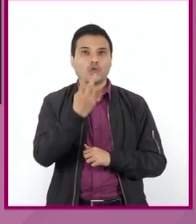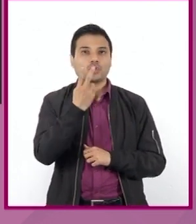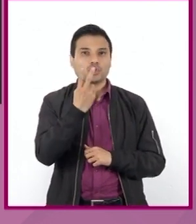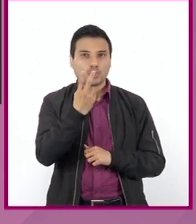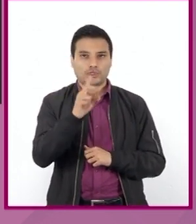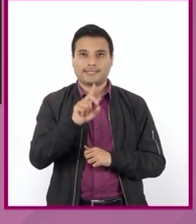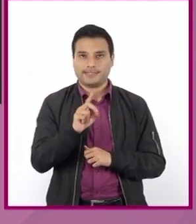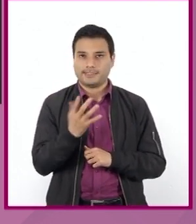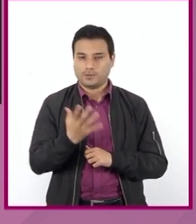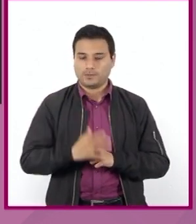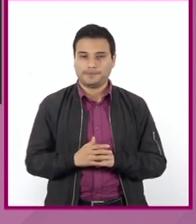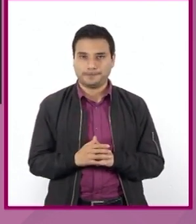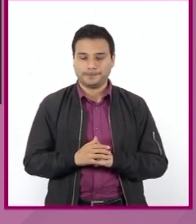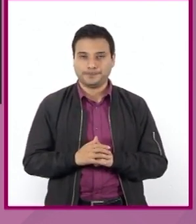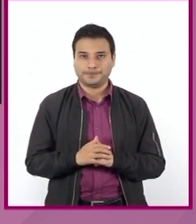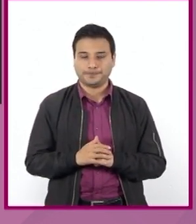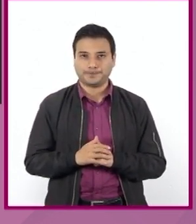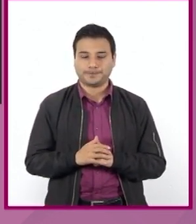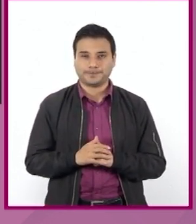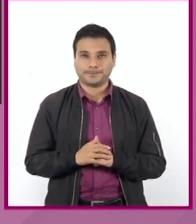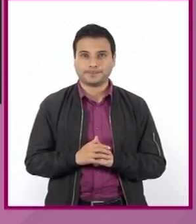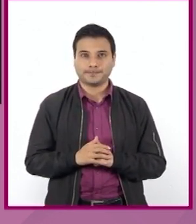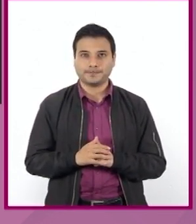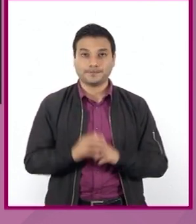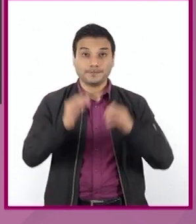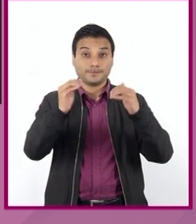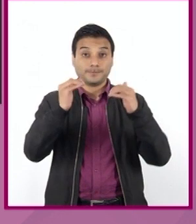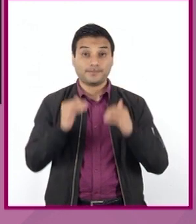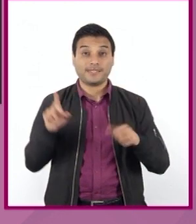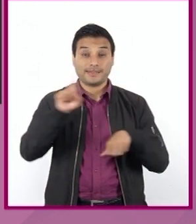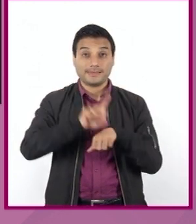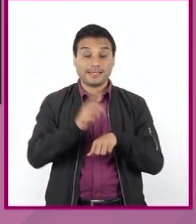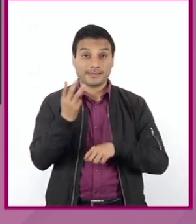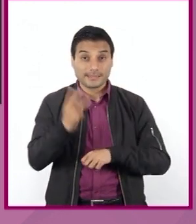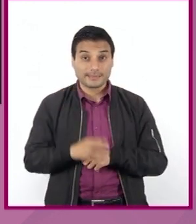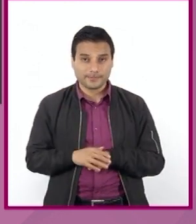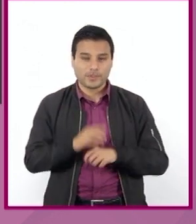da 2 35avos. Para el día 3